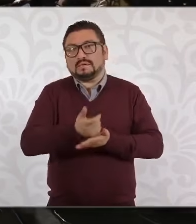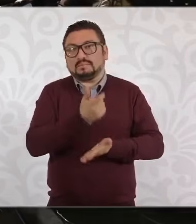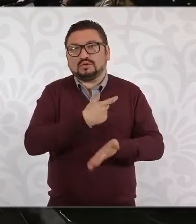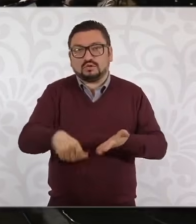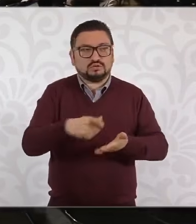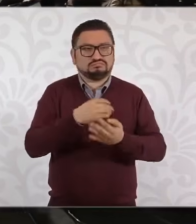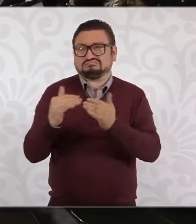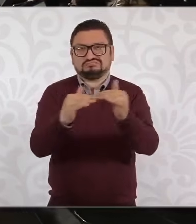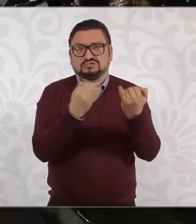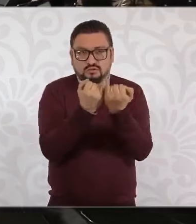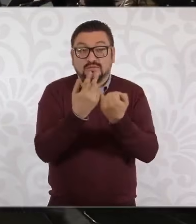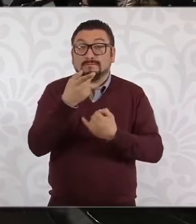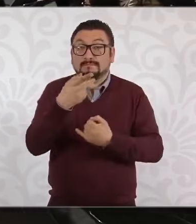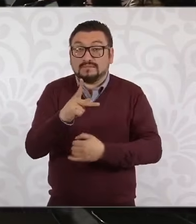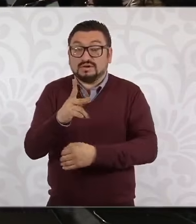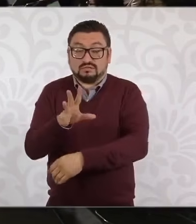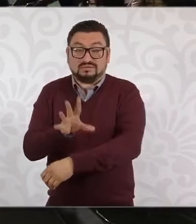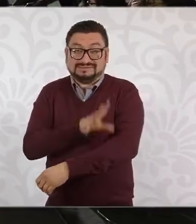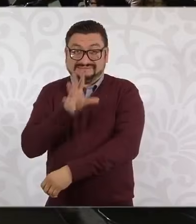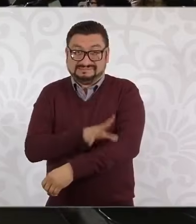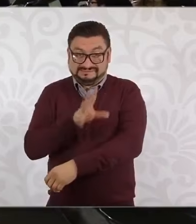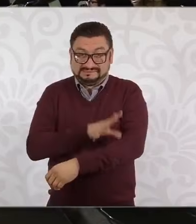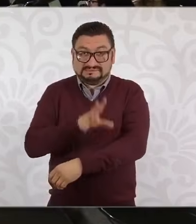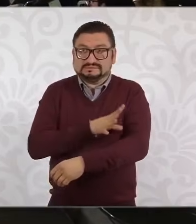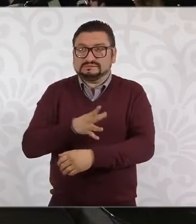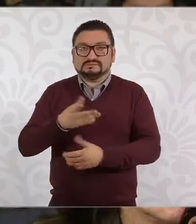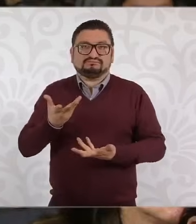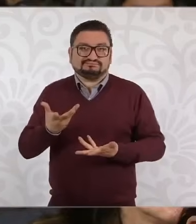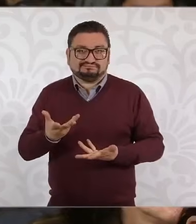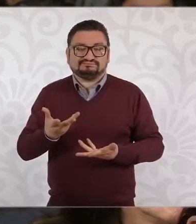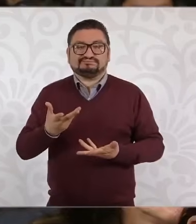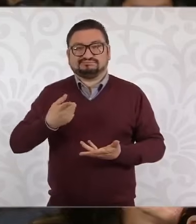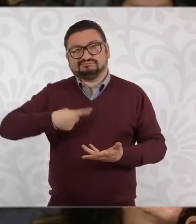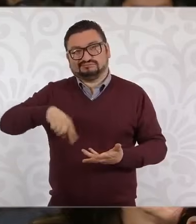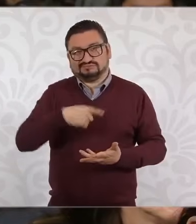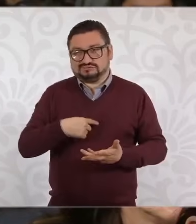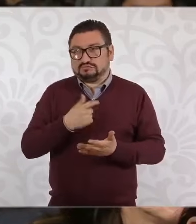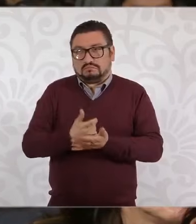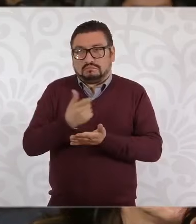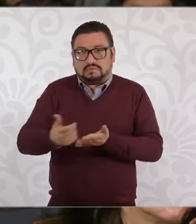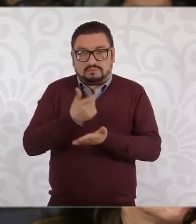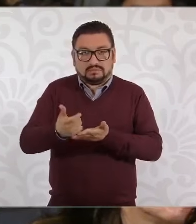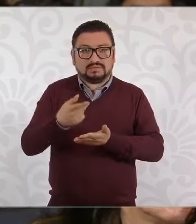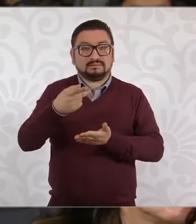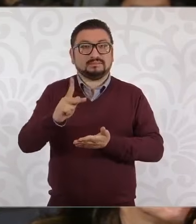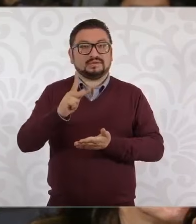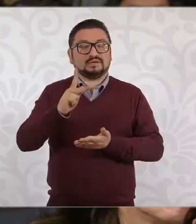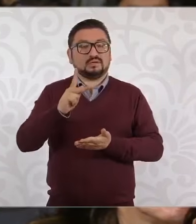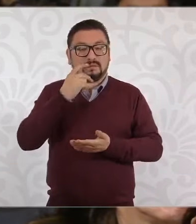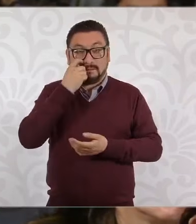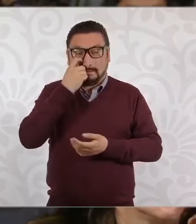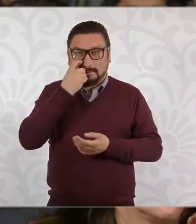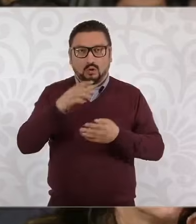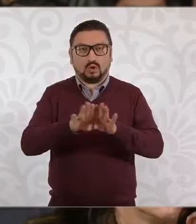en específico la energía eléctrica tenemos un costo como a cualquiera, pero tenemos un costo